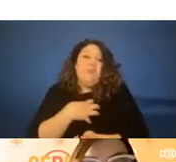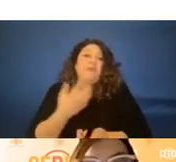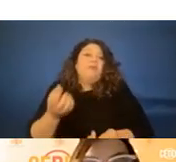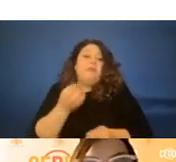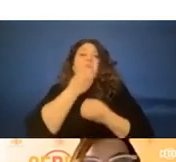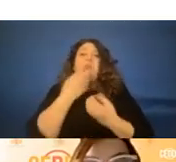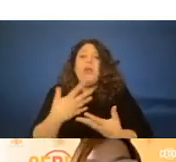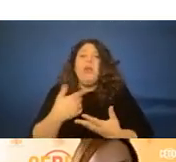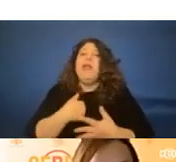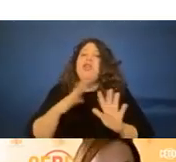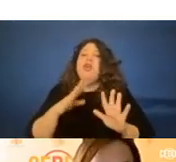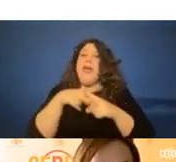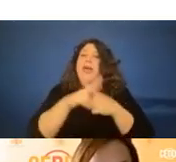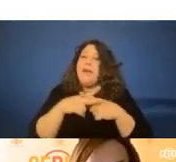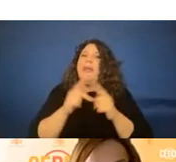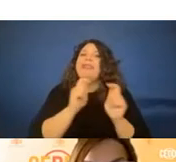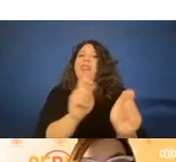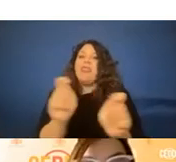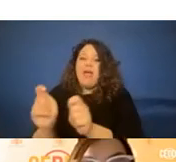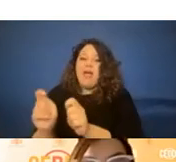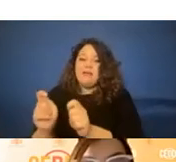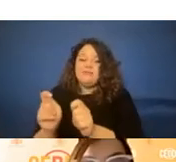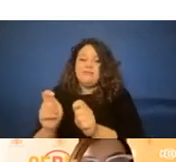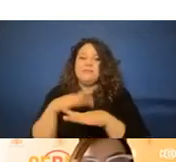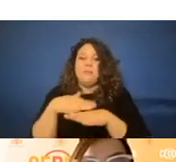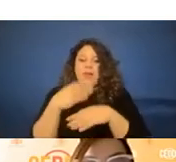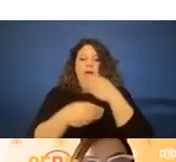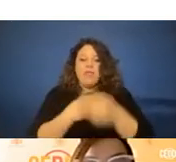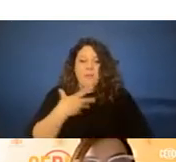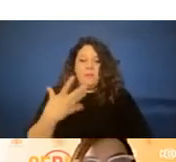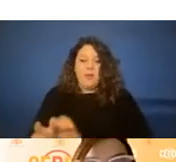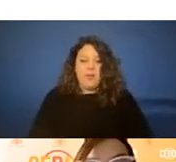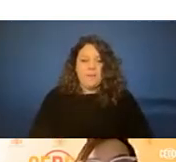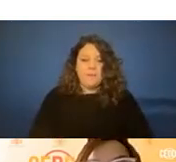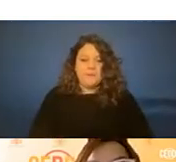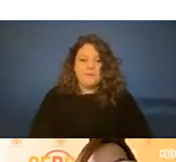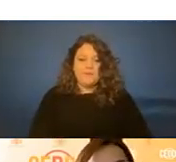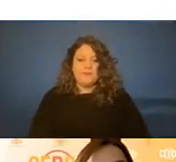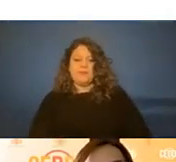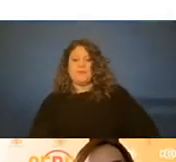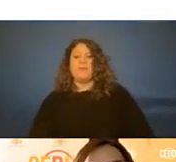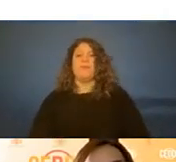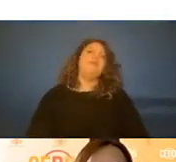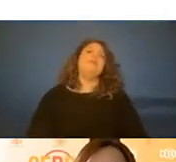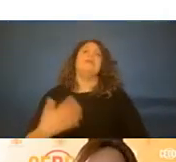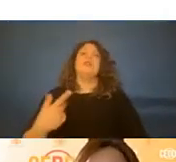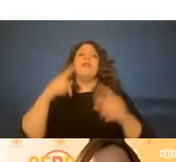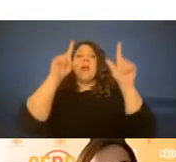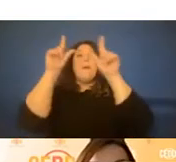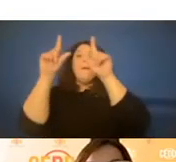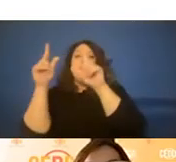darle los instrumentos para que puedan hacerlo. Entonces, en lugar de poner pictogramas